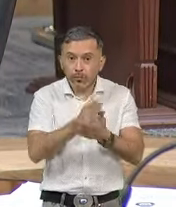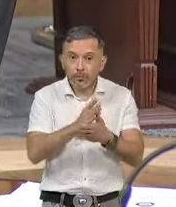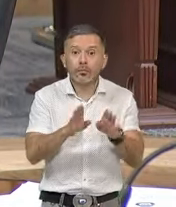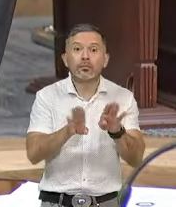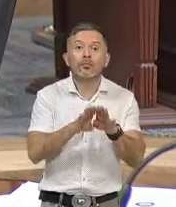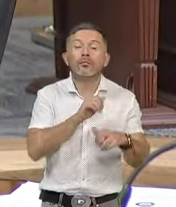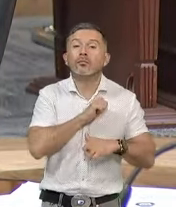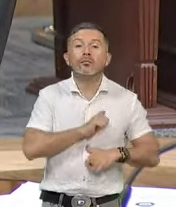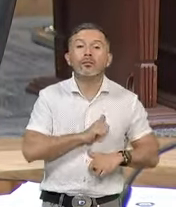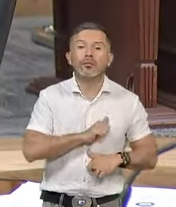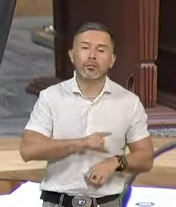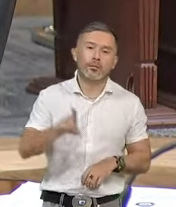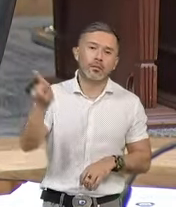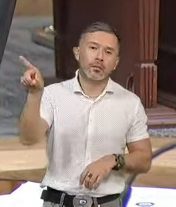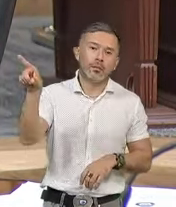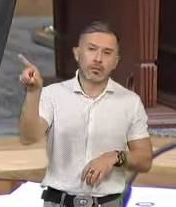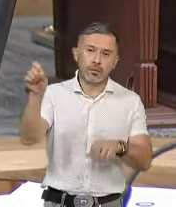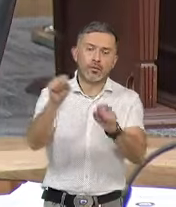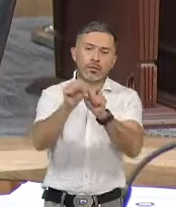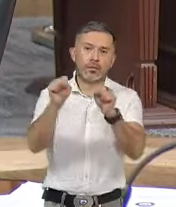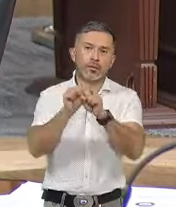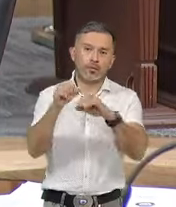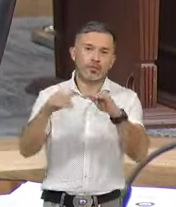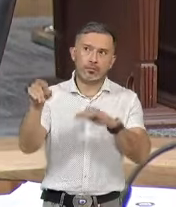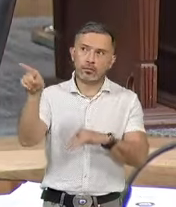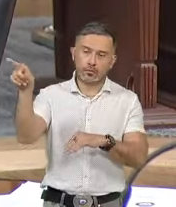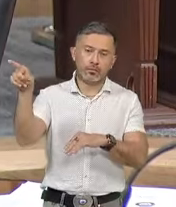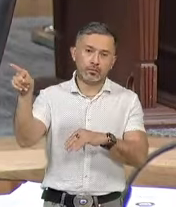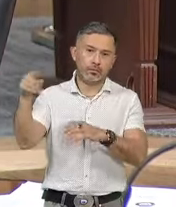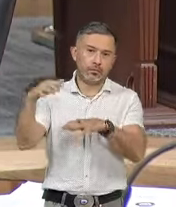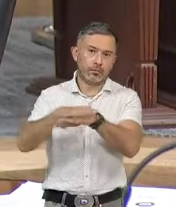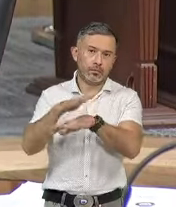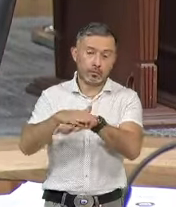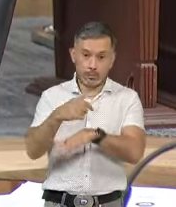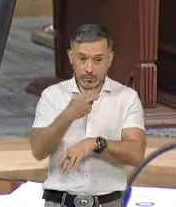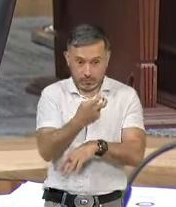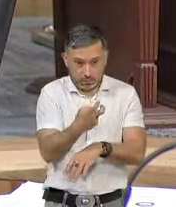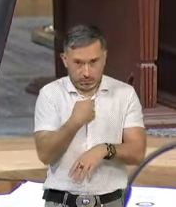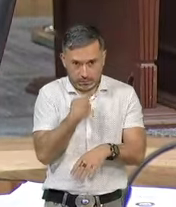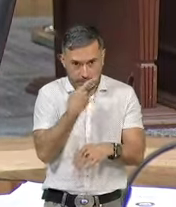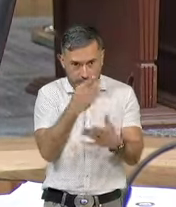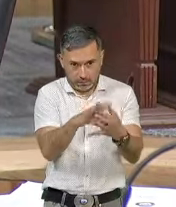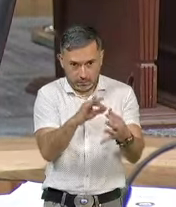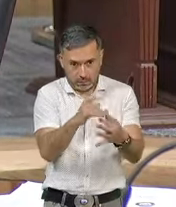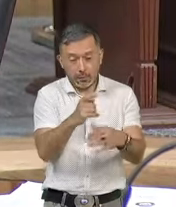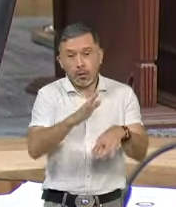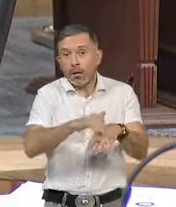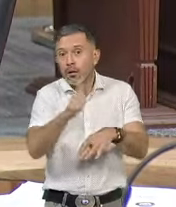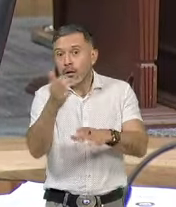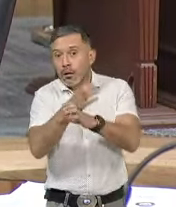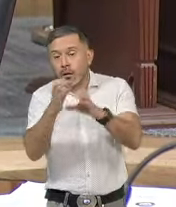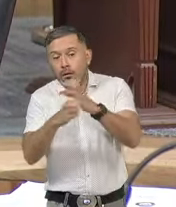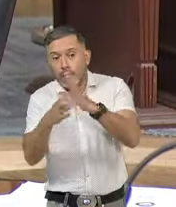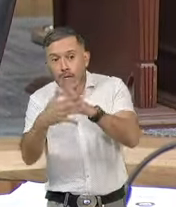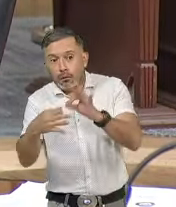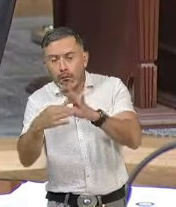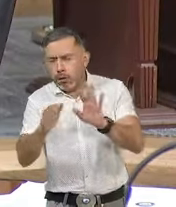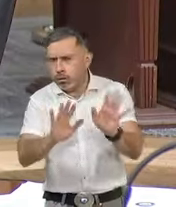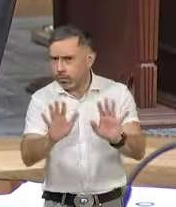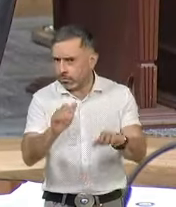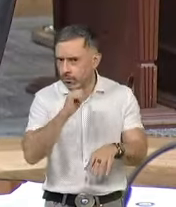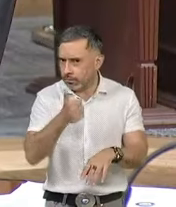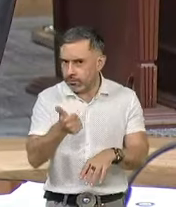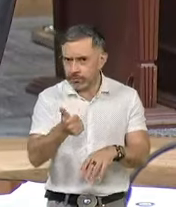sala superior eso fue lo que yo expliqué no fui más allá Dije claramente Cuál era la